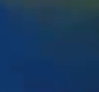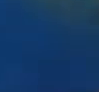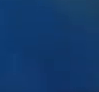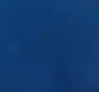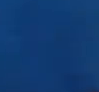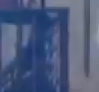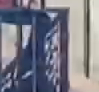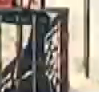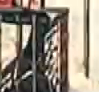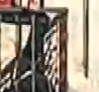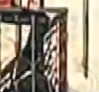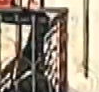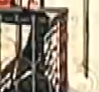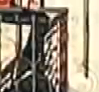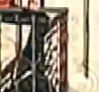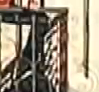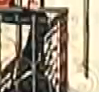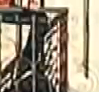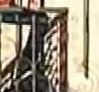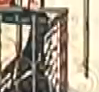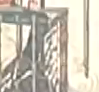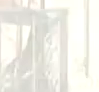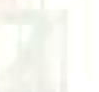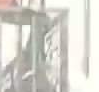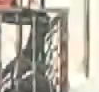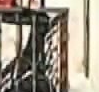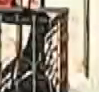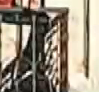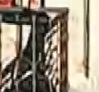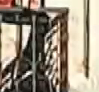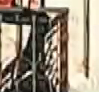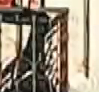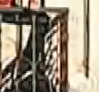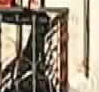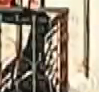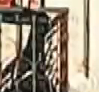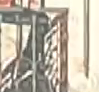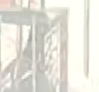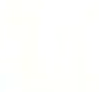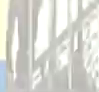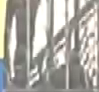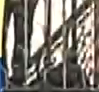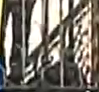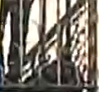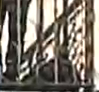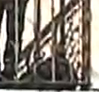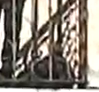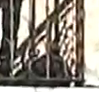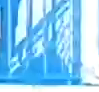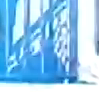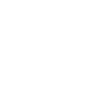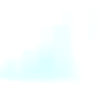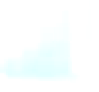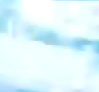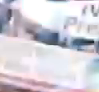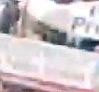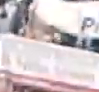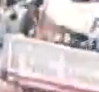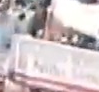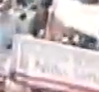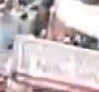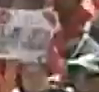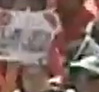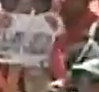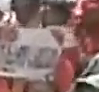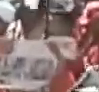llevamos la fuerza de la democracia, de la libertad, de la independencia, de la igualdad. Estamos defendiendo el derecho de